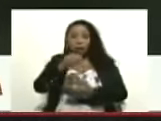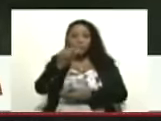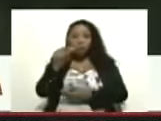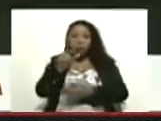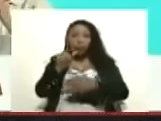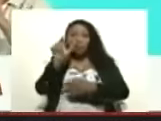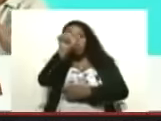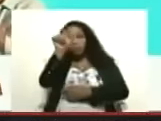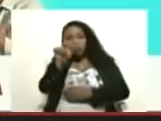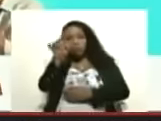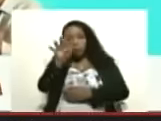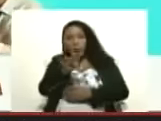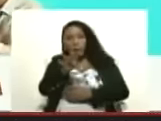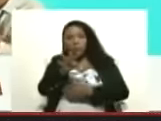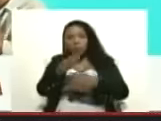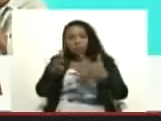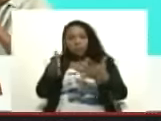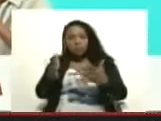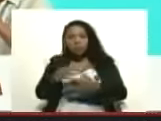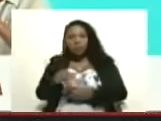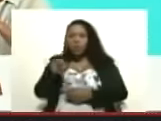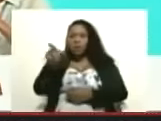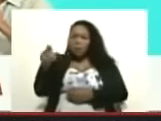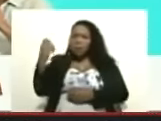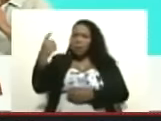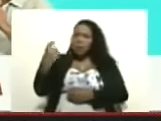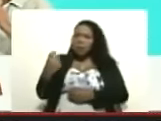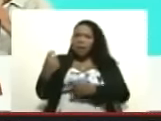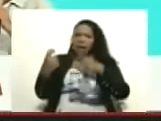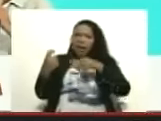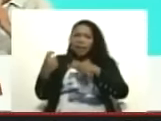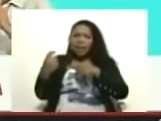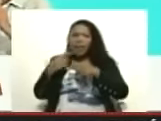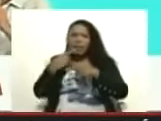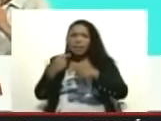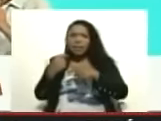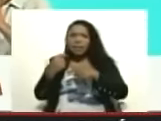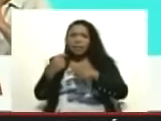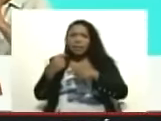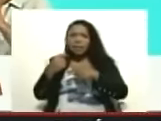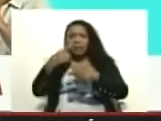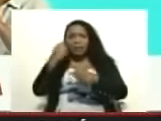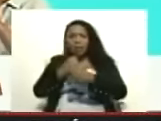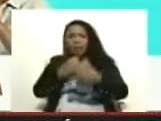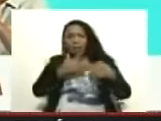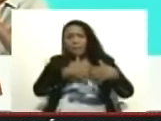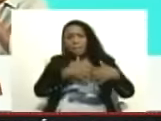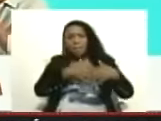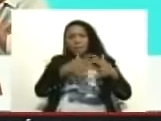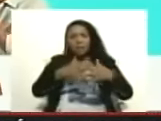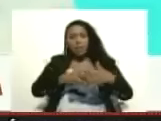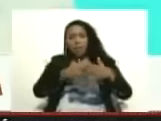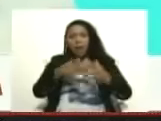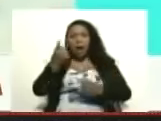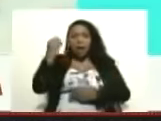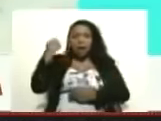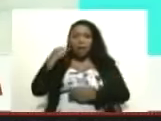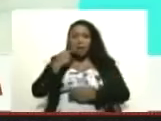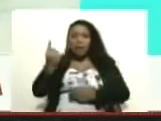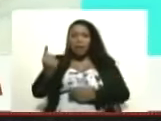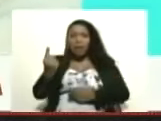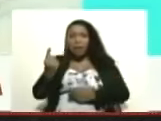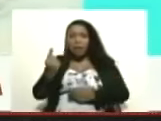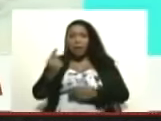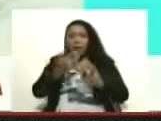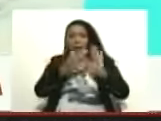esquiba Yo creo que esa pregunta tuya y esa afirmación del empleado de Leon móvil le respondieron ayer nuestras comunidades